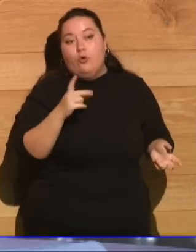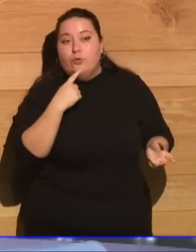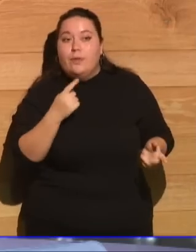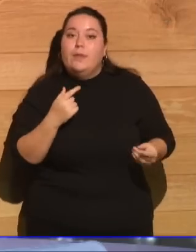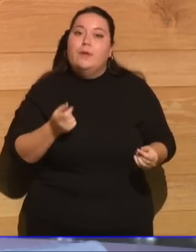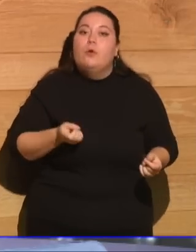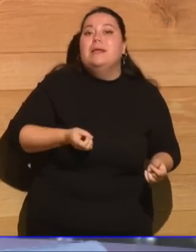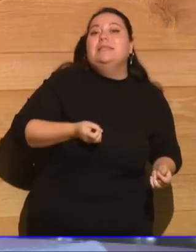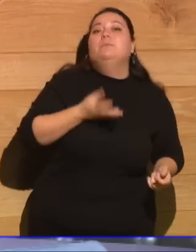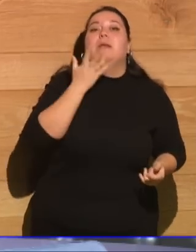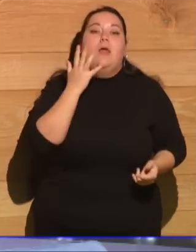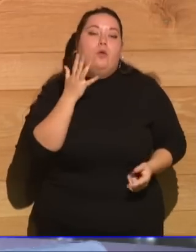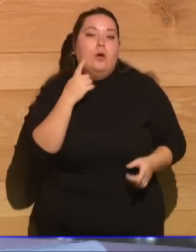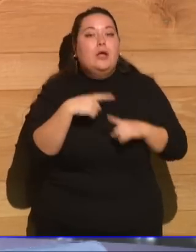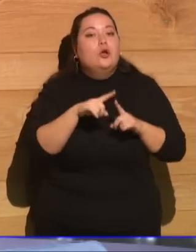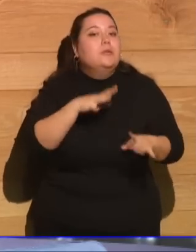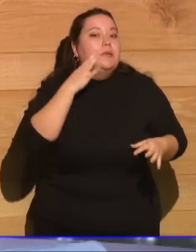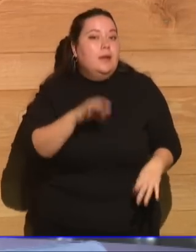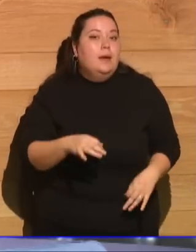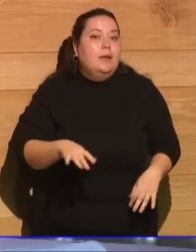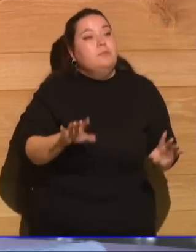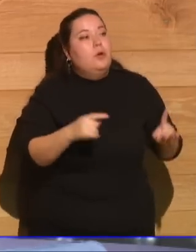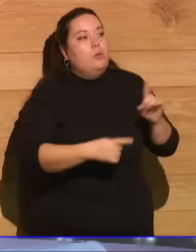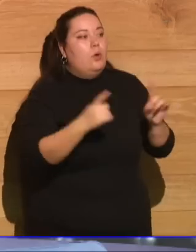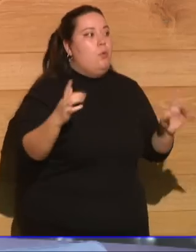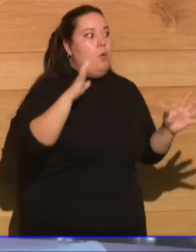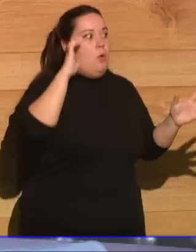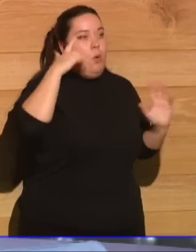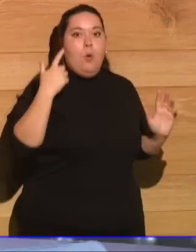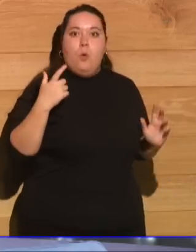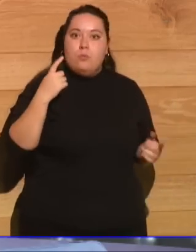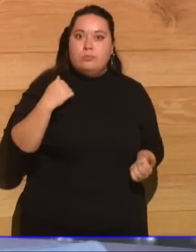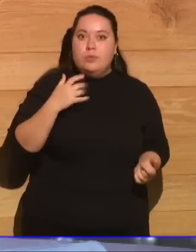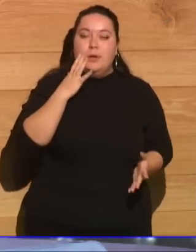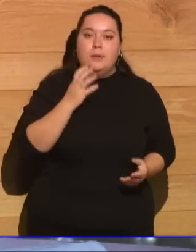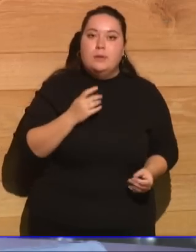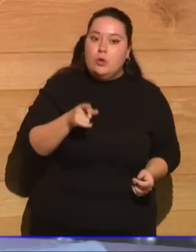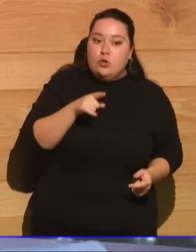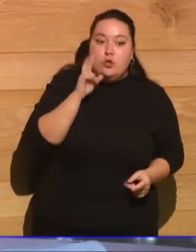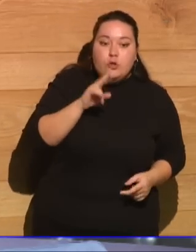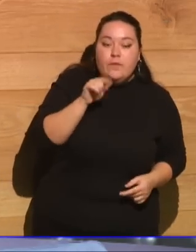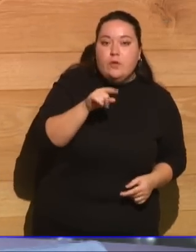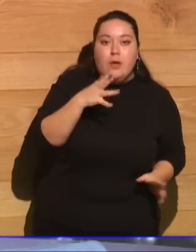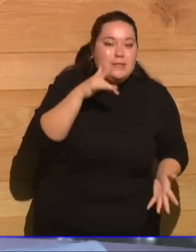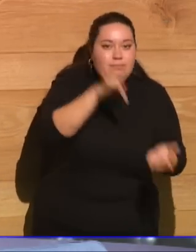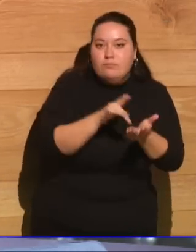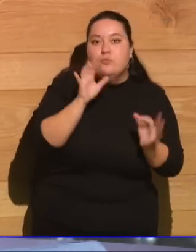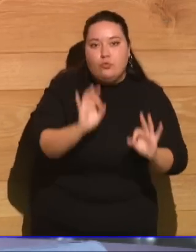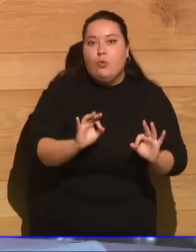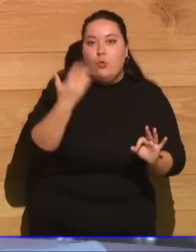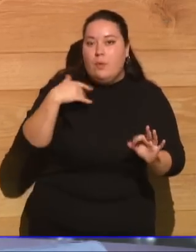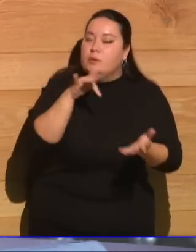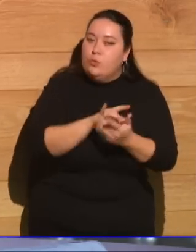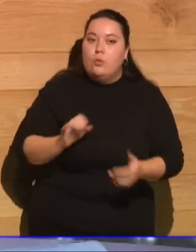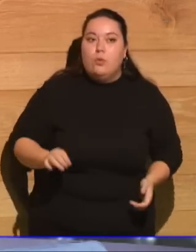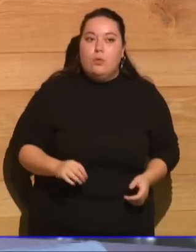de inspirado en hechos reales, pero que a mucha gente le vuelve loco. Sí, les encanta. Porque le da la impresión de que, o sea, que esto que estoy viendo sucedió. Y dice, no, pone basado.